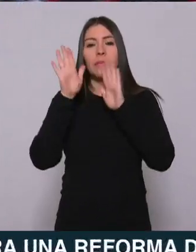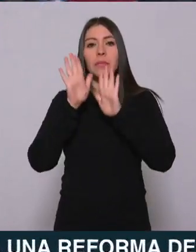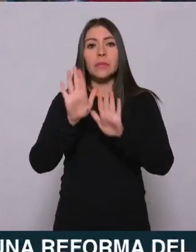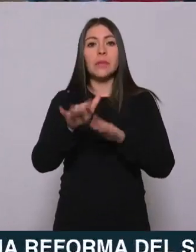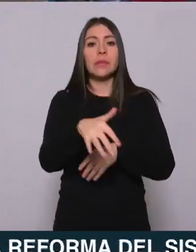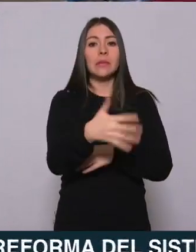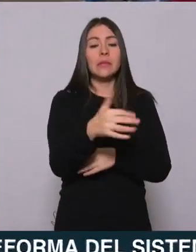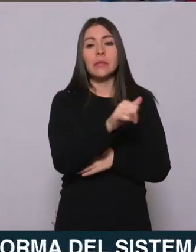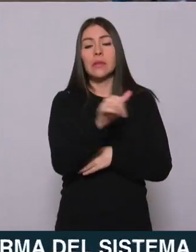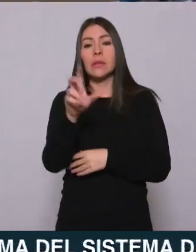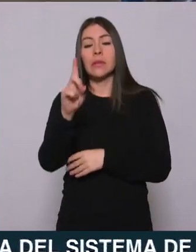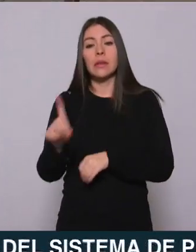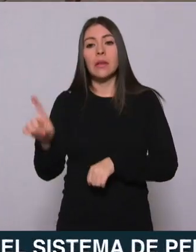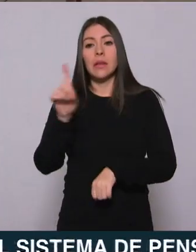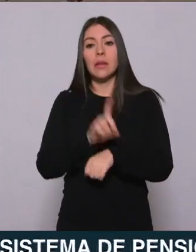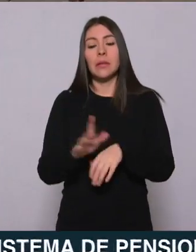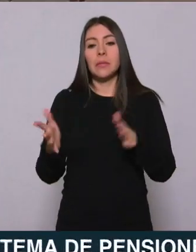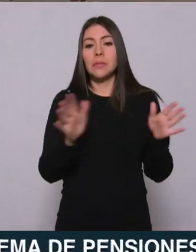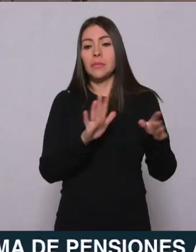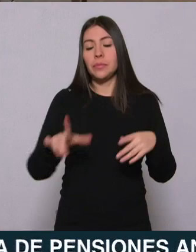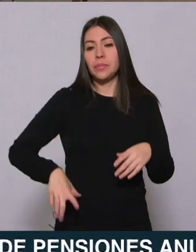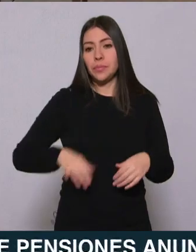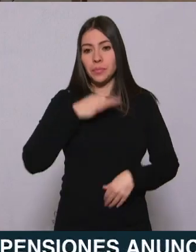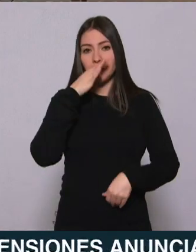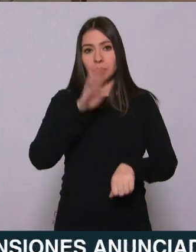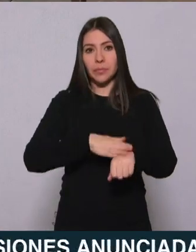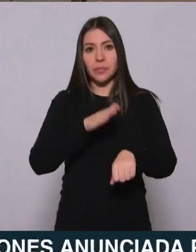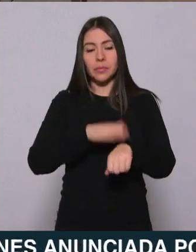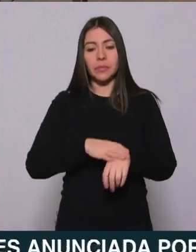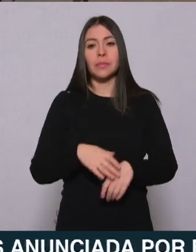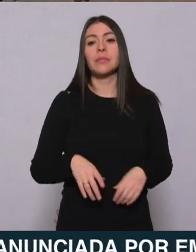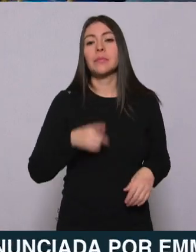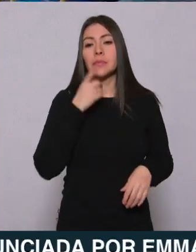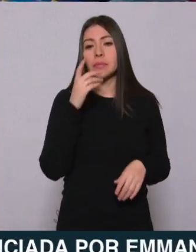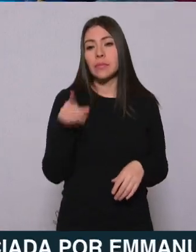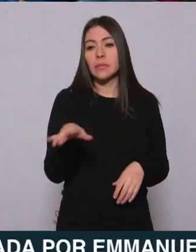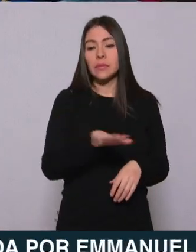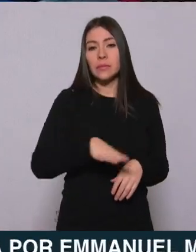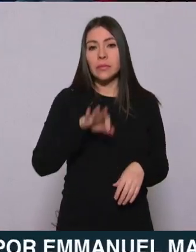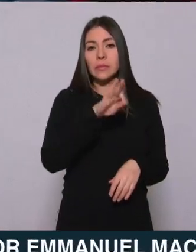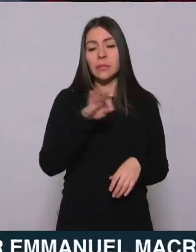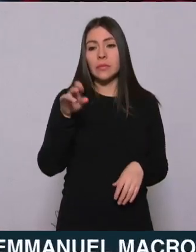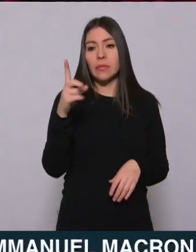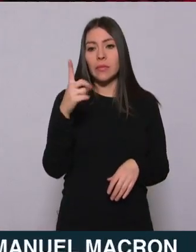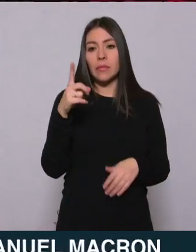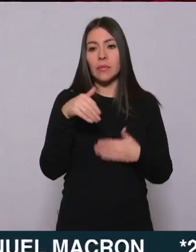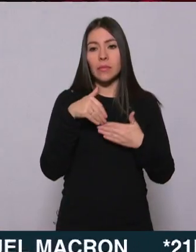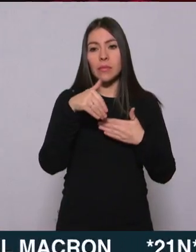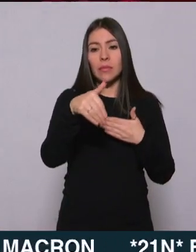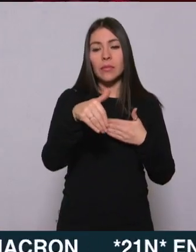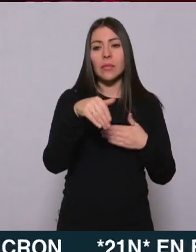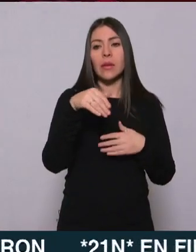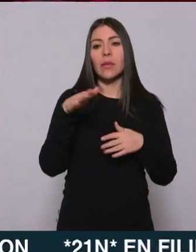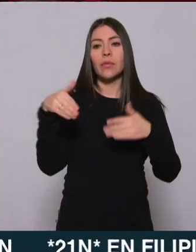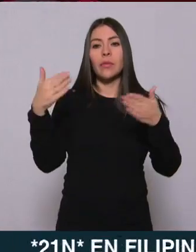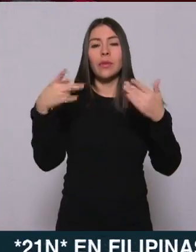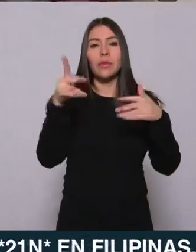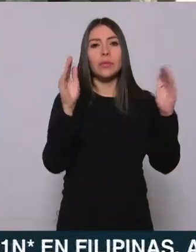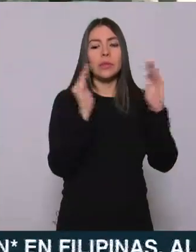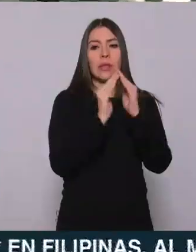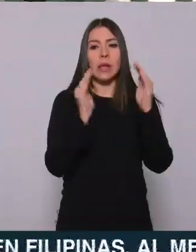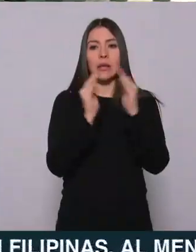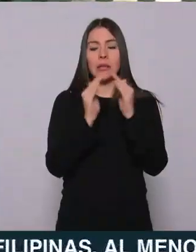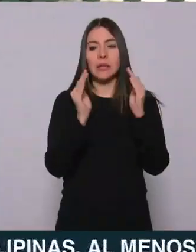según lo indicado por las autoridades, por lo que estarán en estas fiestas decembrinas fuera de sus hogares. Nos